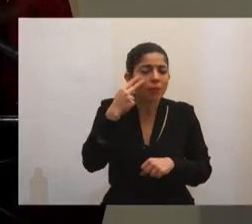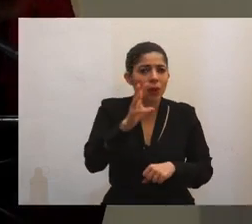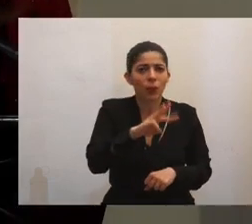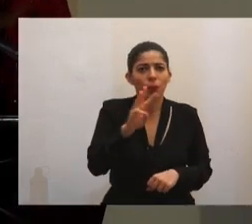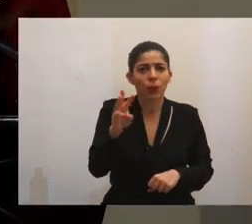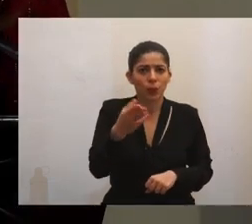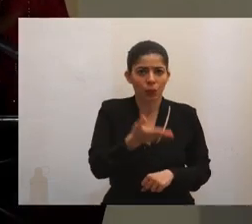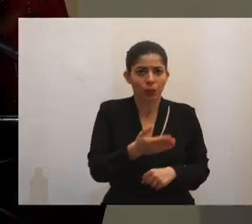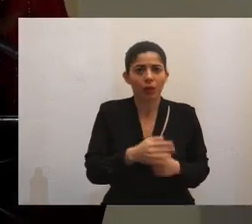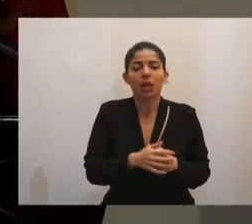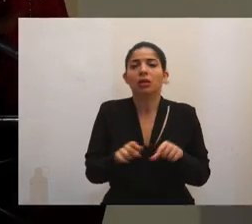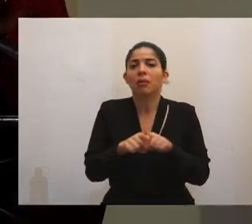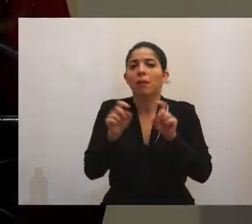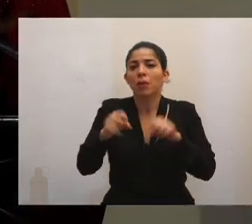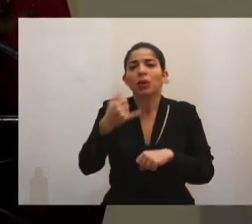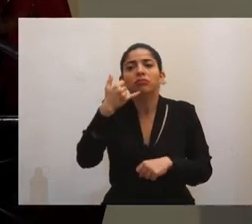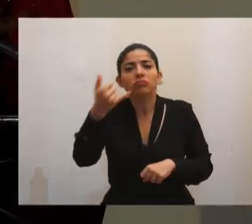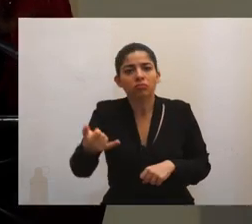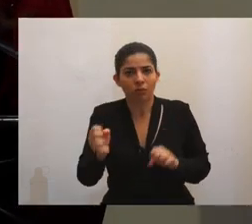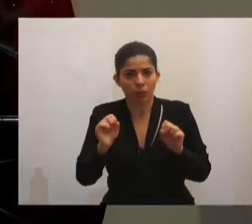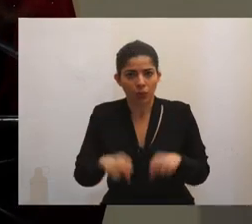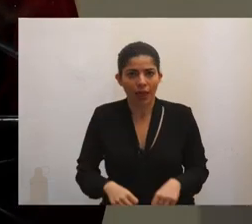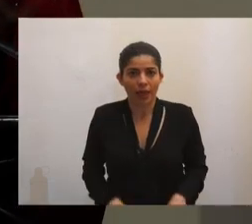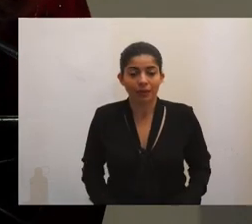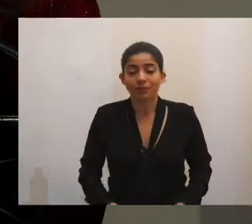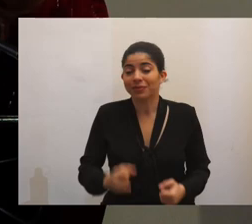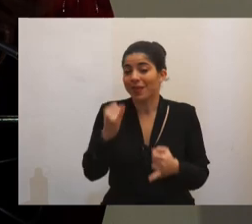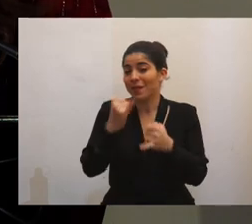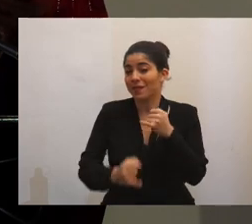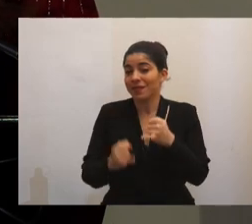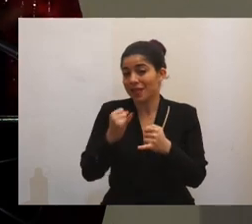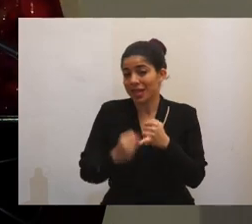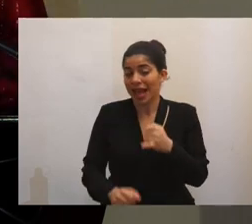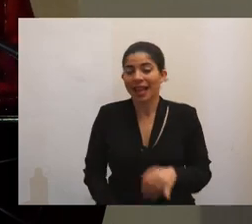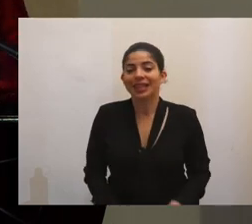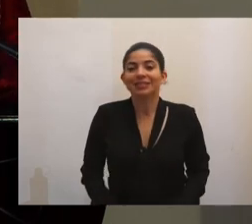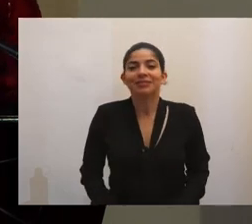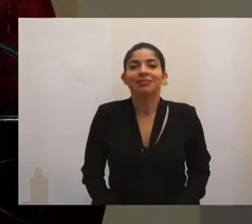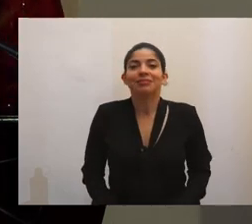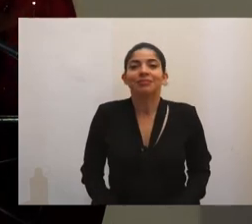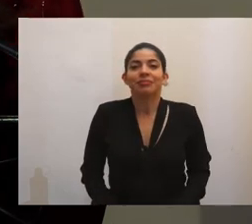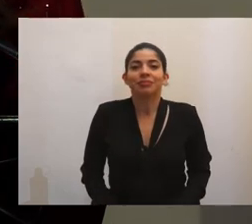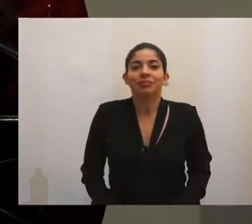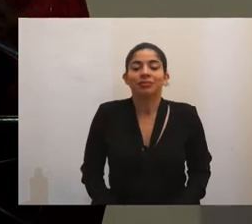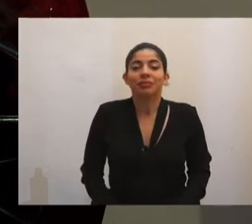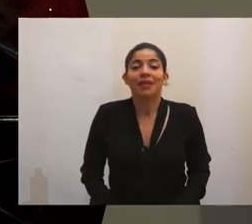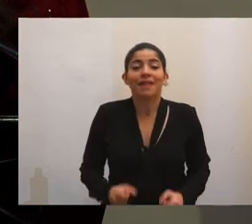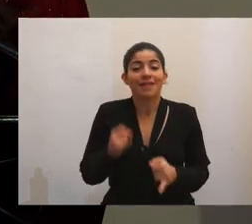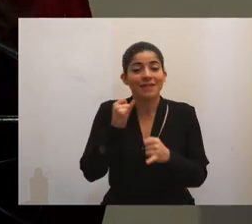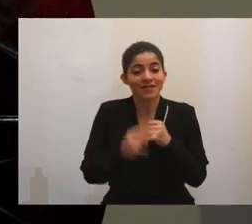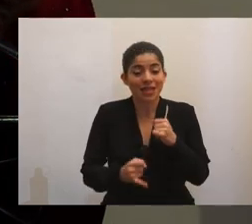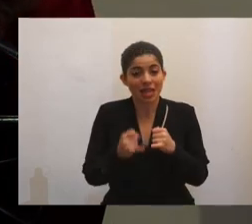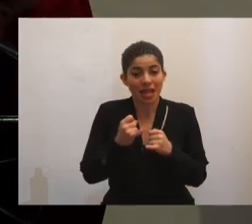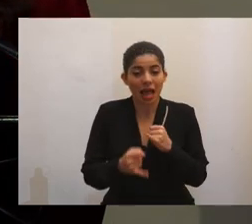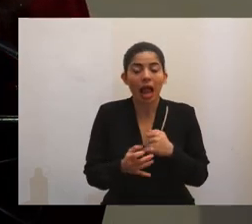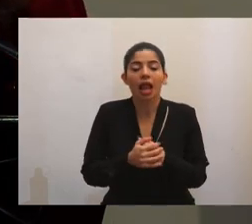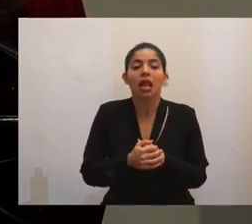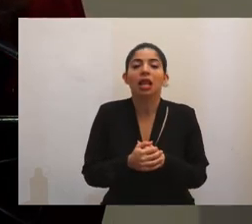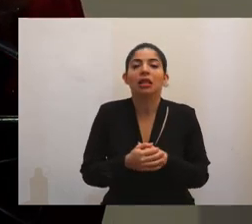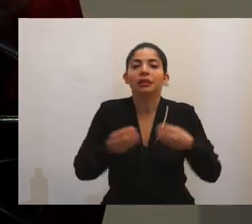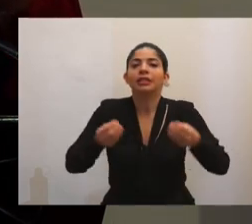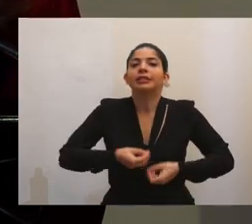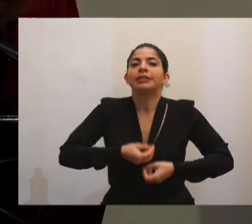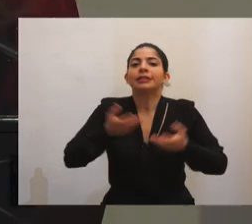web y pueden llamar a los teléfonos. Y finalmente, indicados en la dispositiva, y finalmente